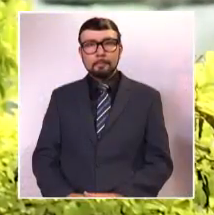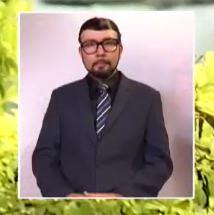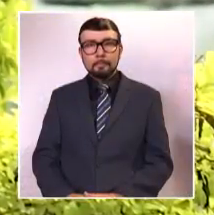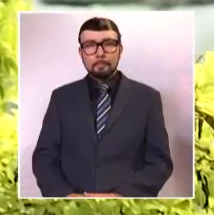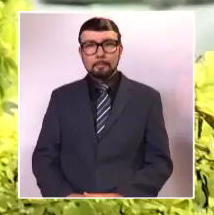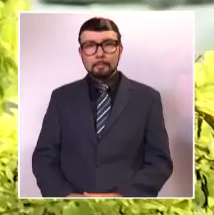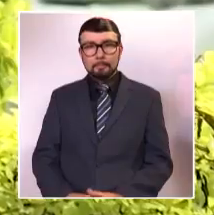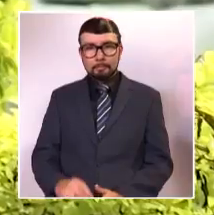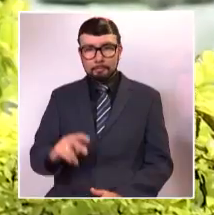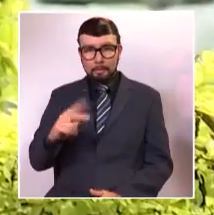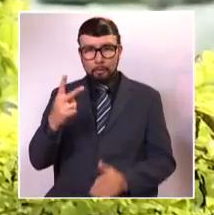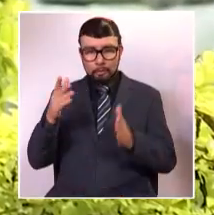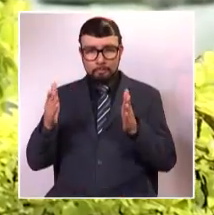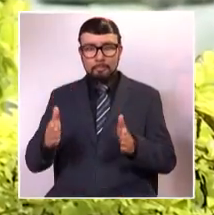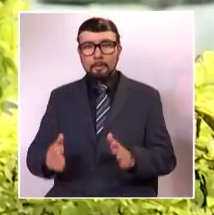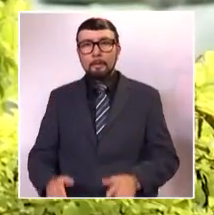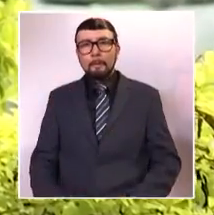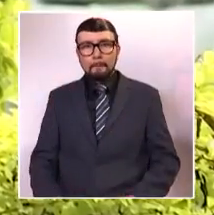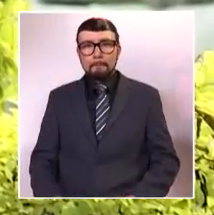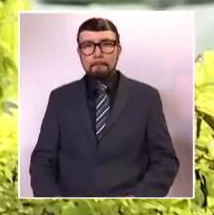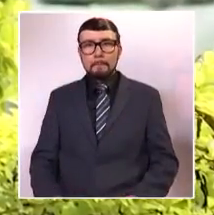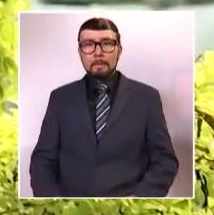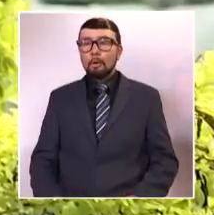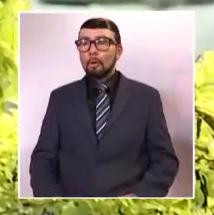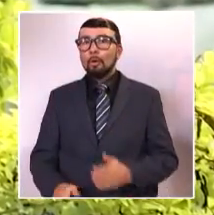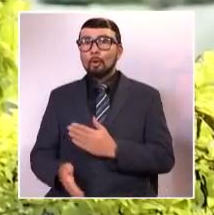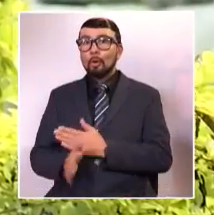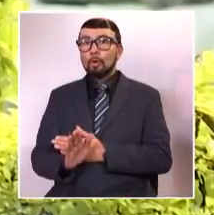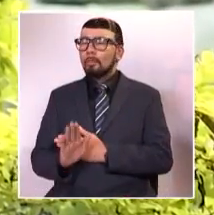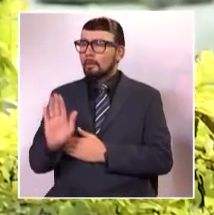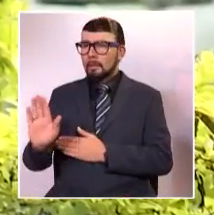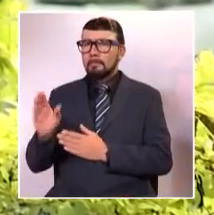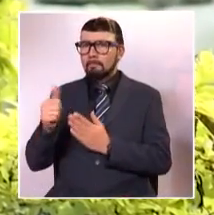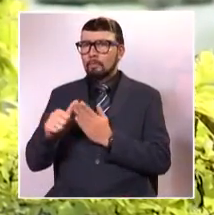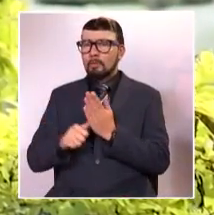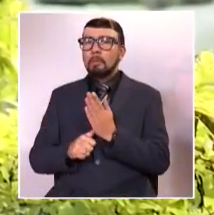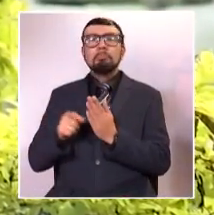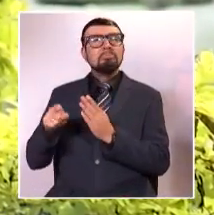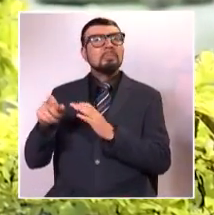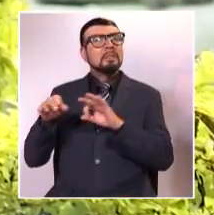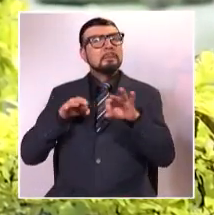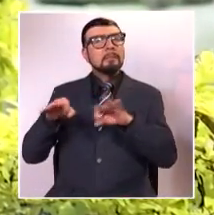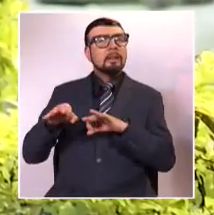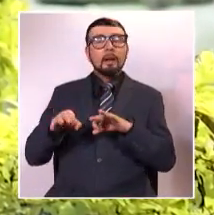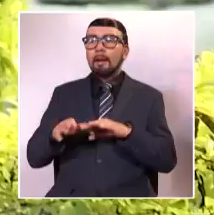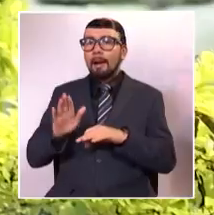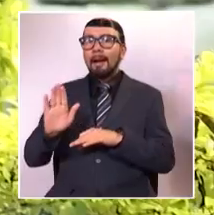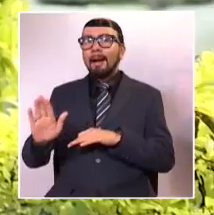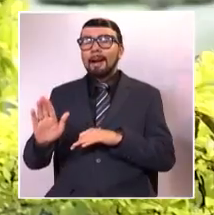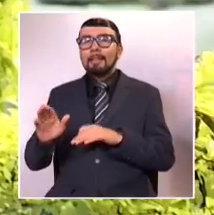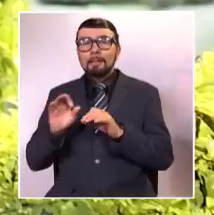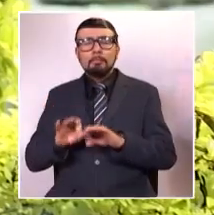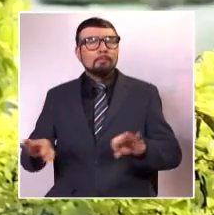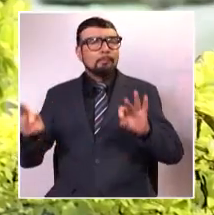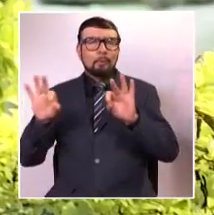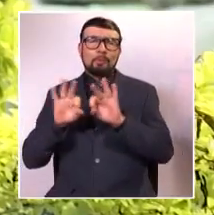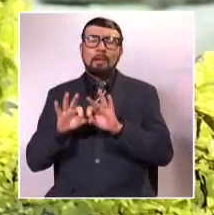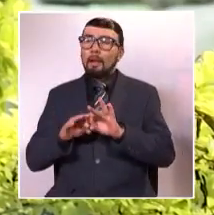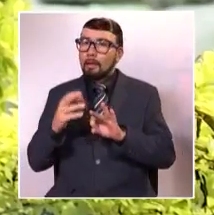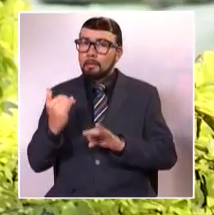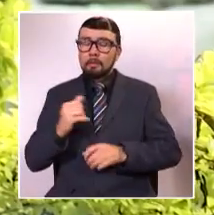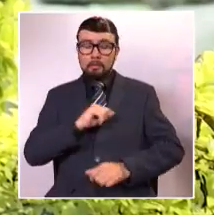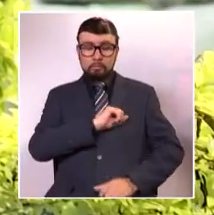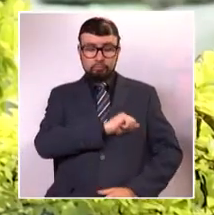Bloque 2. Bueno, continuamos con nuestro programa. Hoy estamos hablando de la importancia de la ecografía,